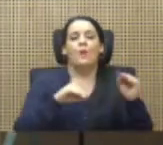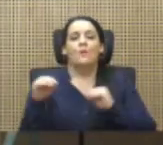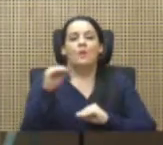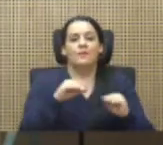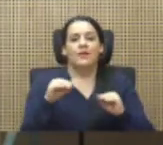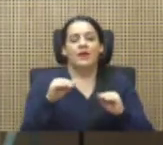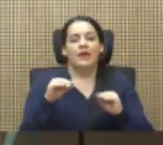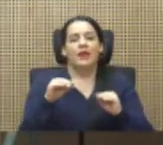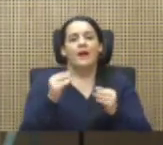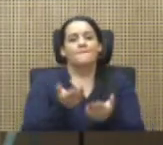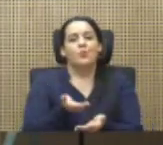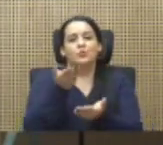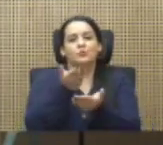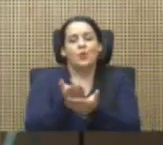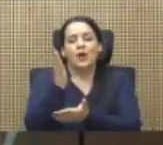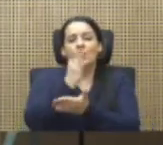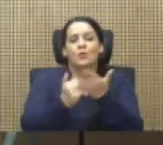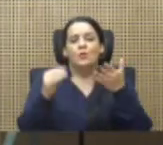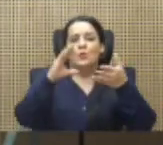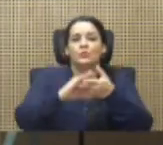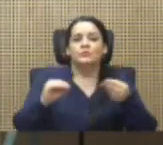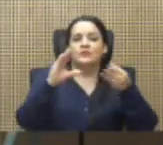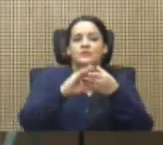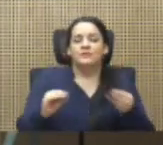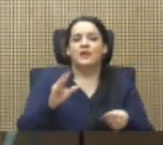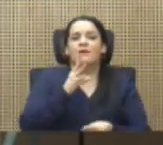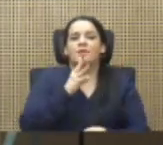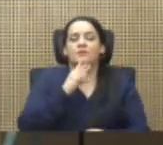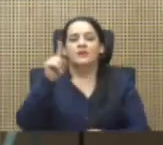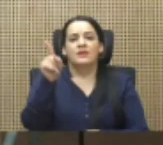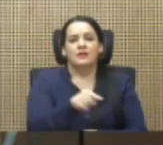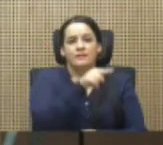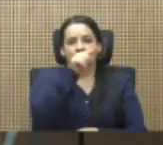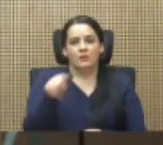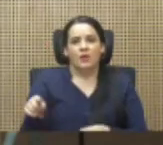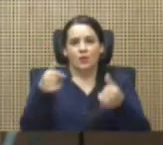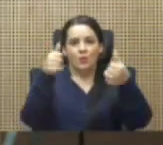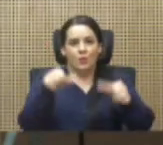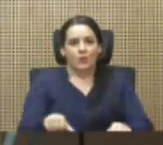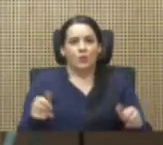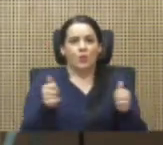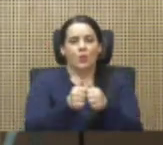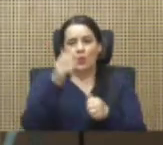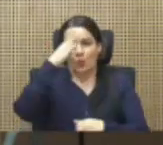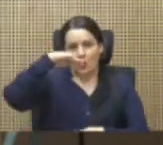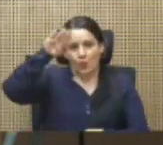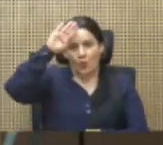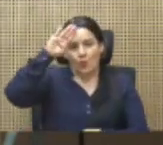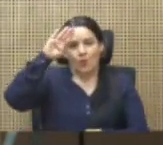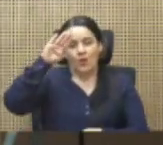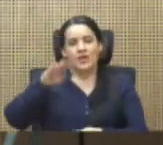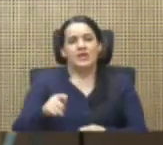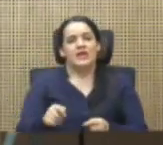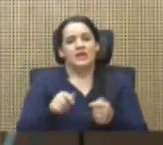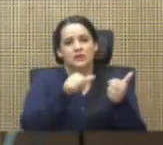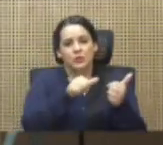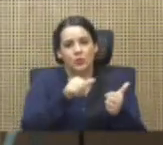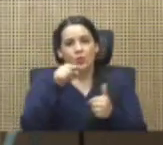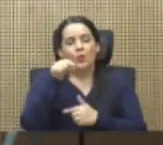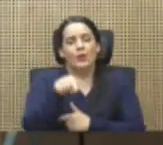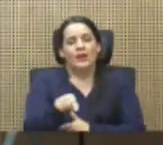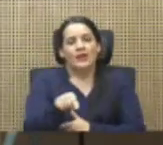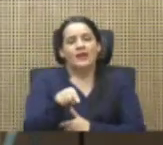cuento alzando la voz de que se eliminó el convenio con Cuba y que cortó de raíz el adoctrinamiento